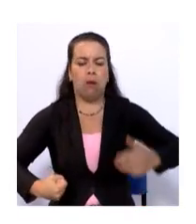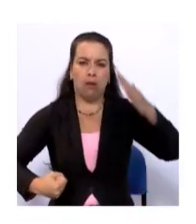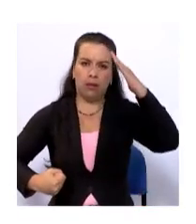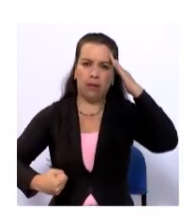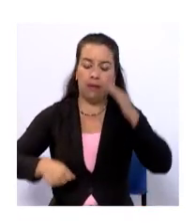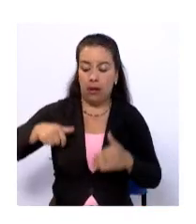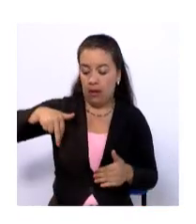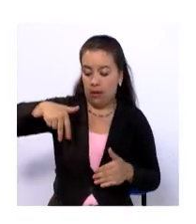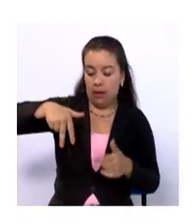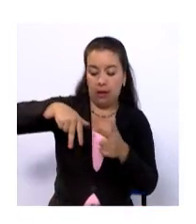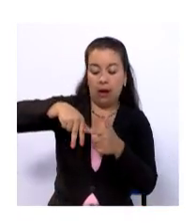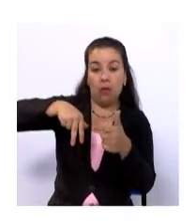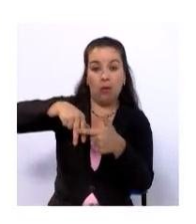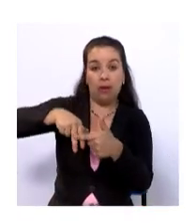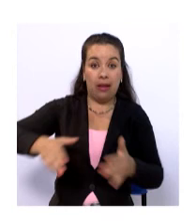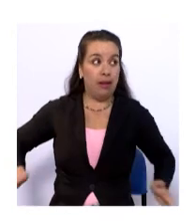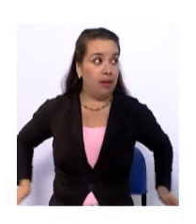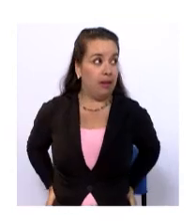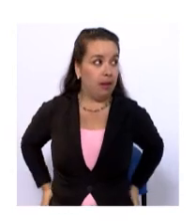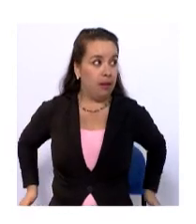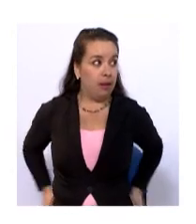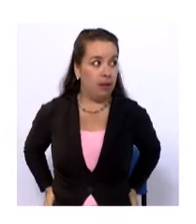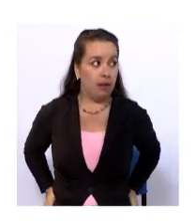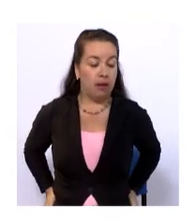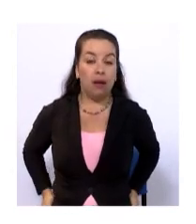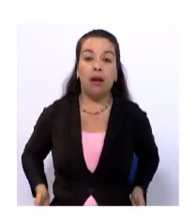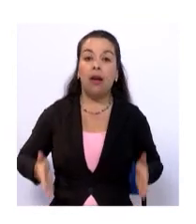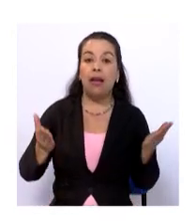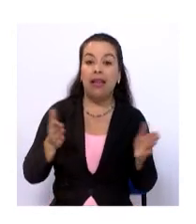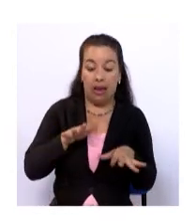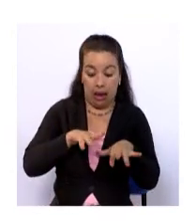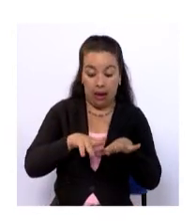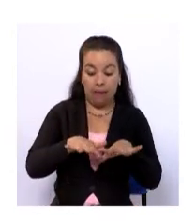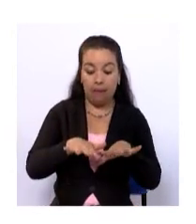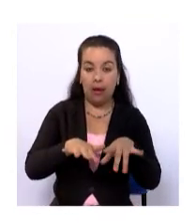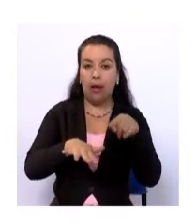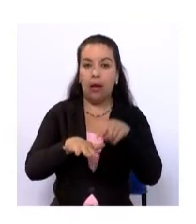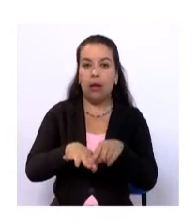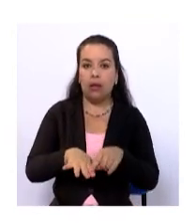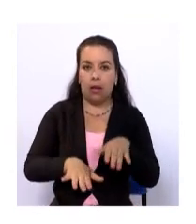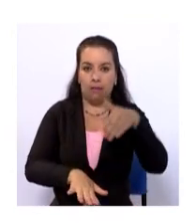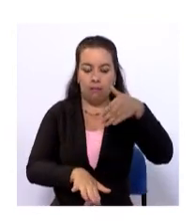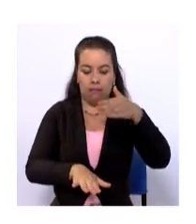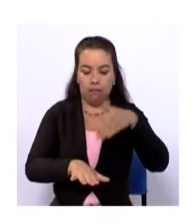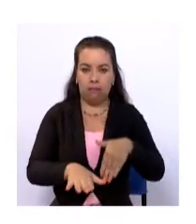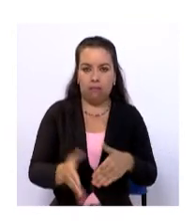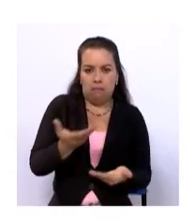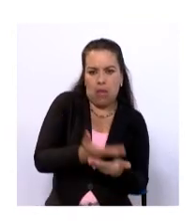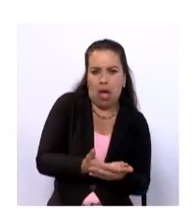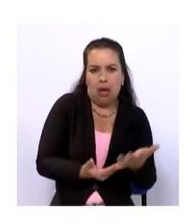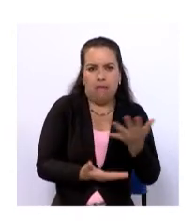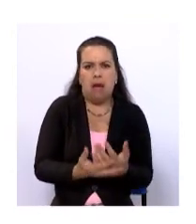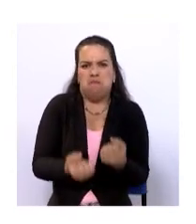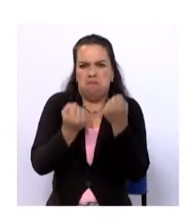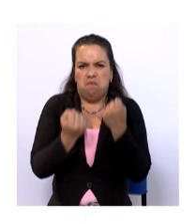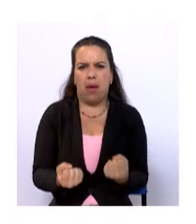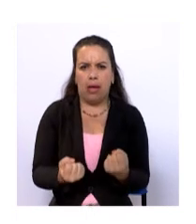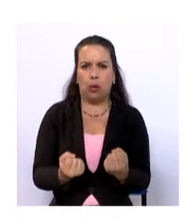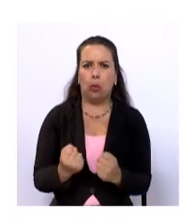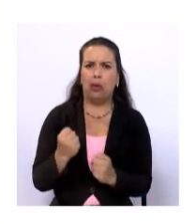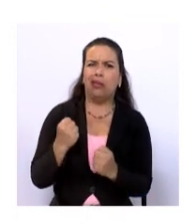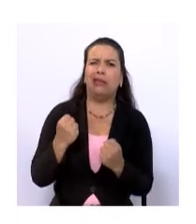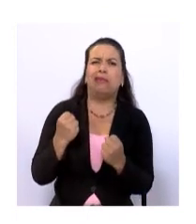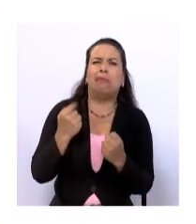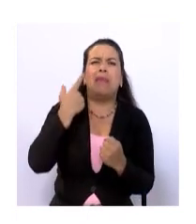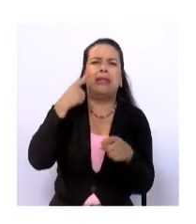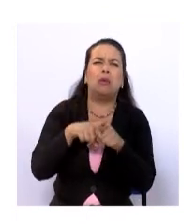rodilla y la de la cadera y las articulaciones del pie están sopesando con ese aumento de peso que puede